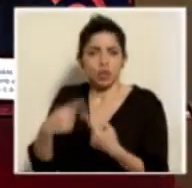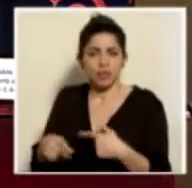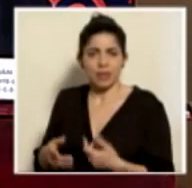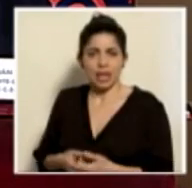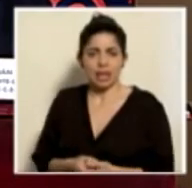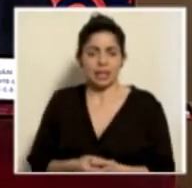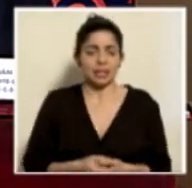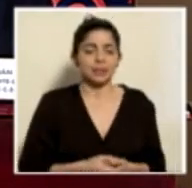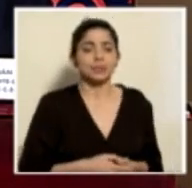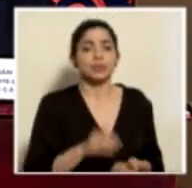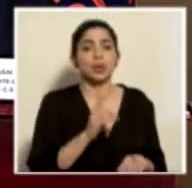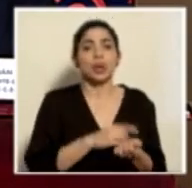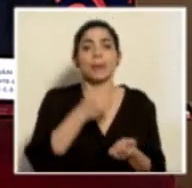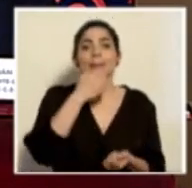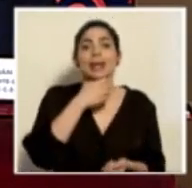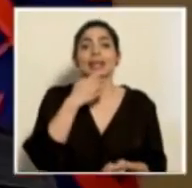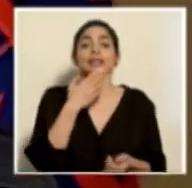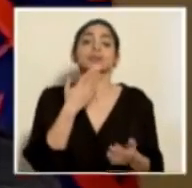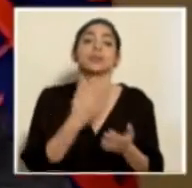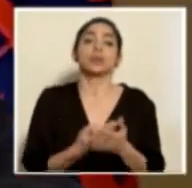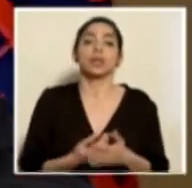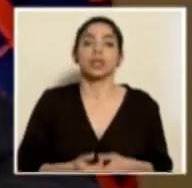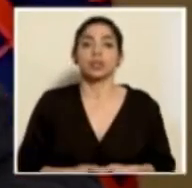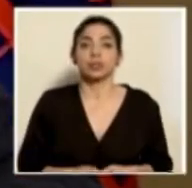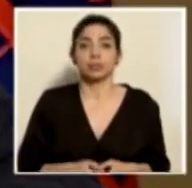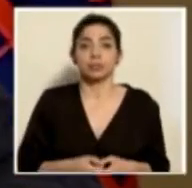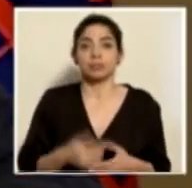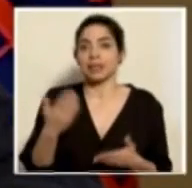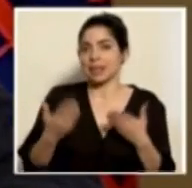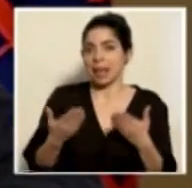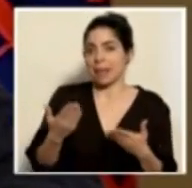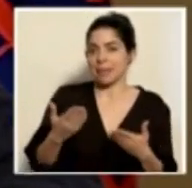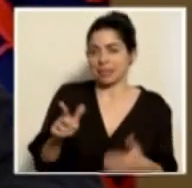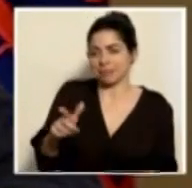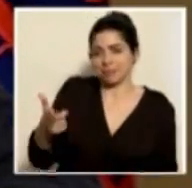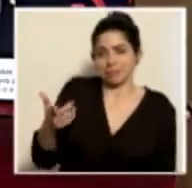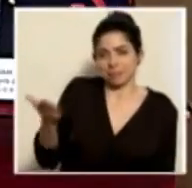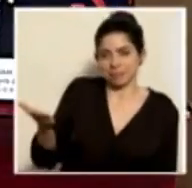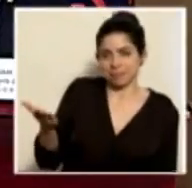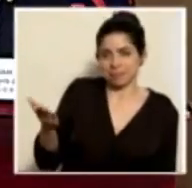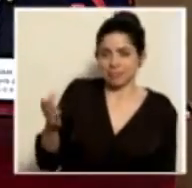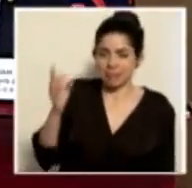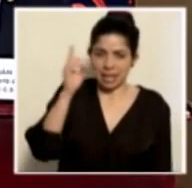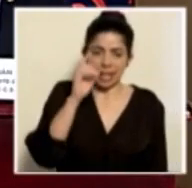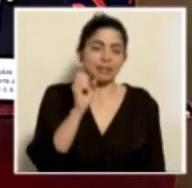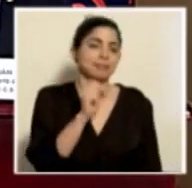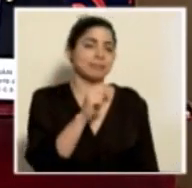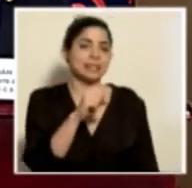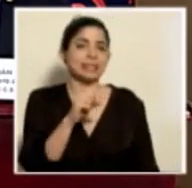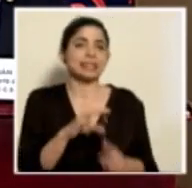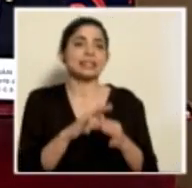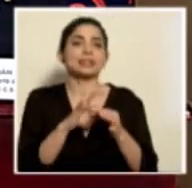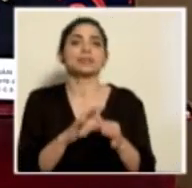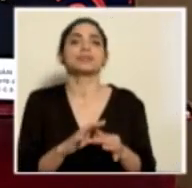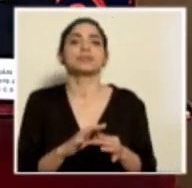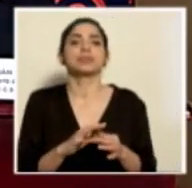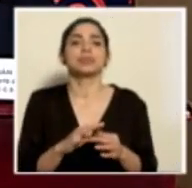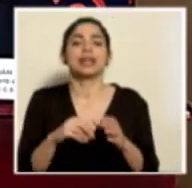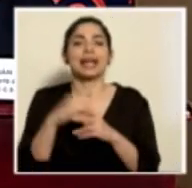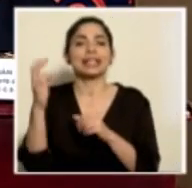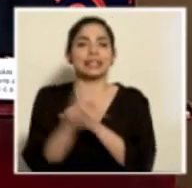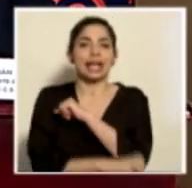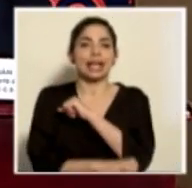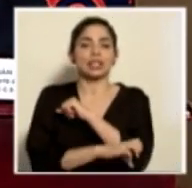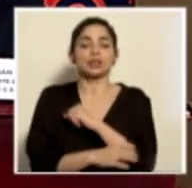Doctor Macaya. Bueno, no sé, tal vez le dejo a... No sé, sí, con respecto a los